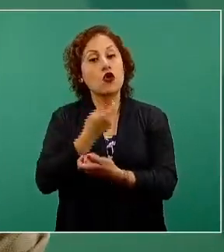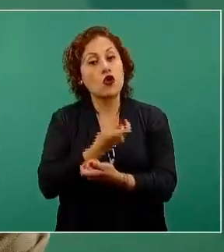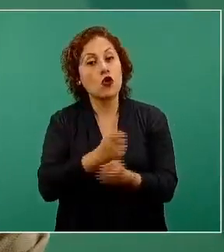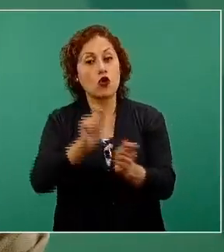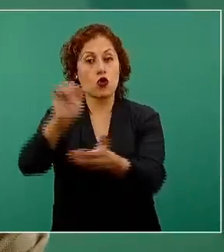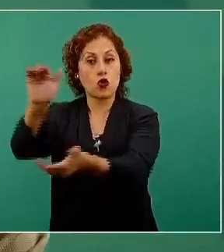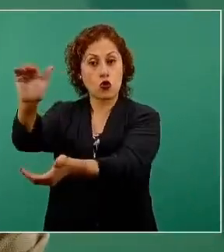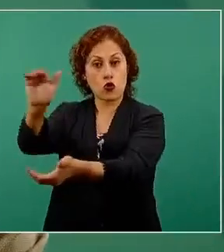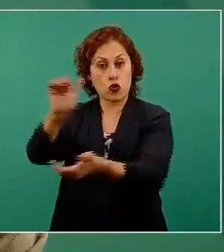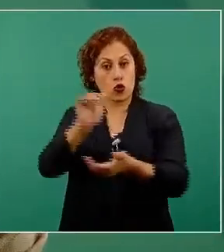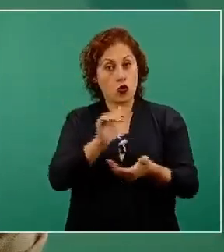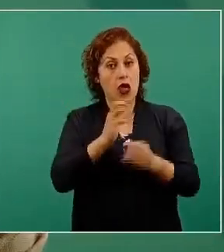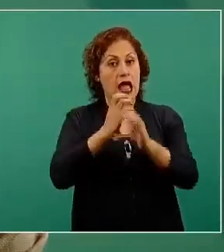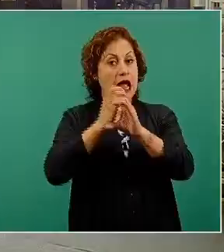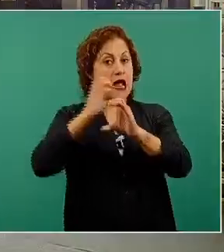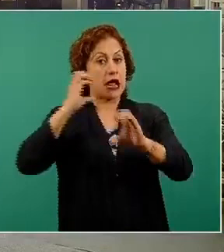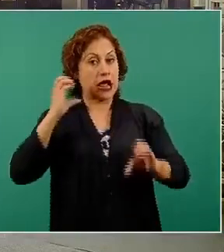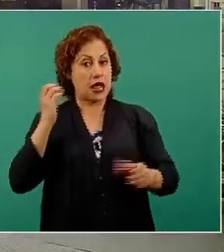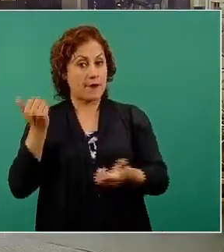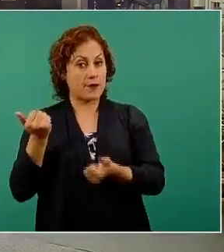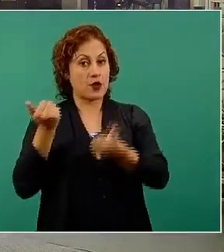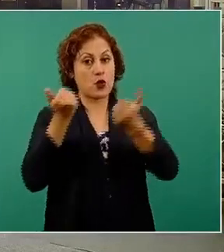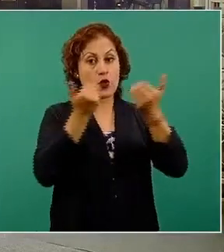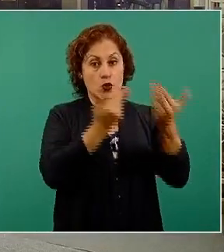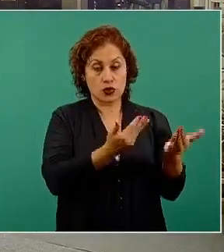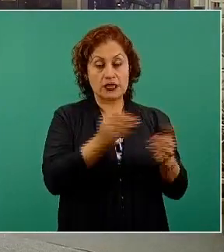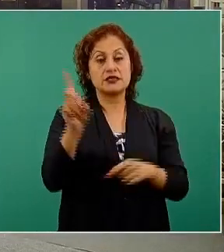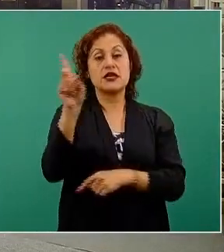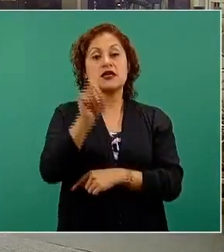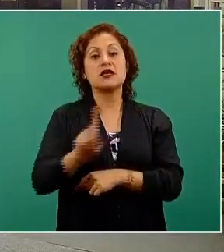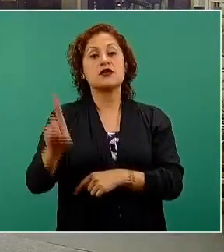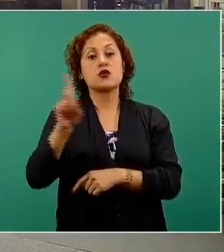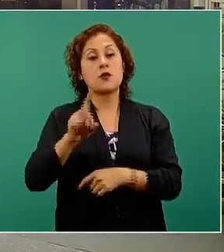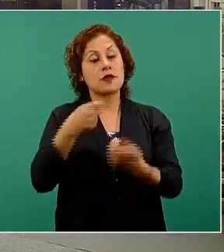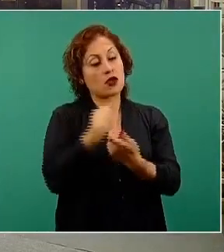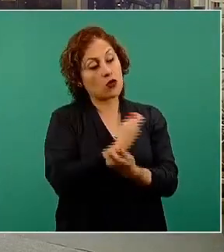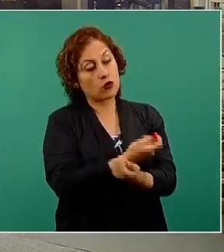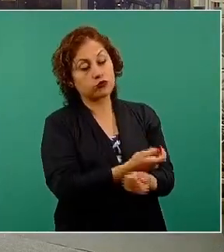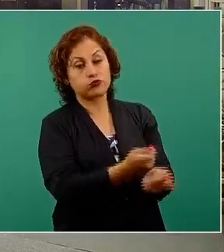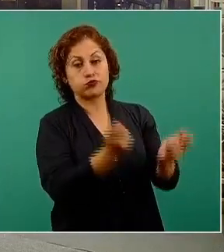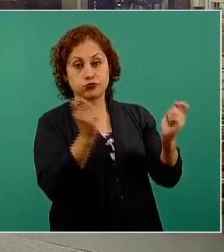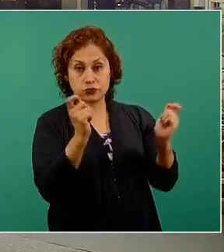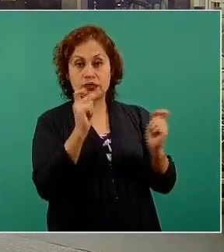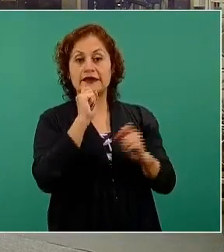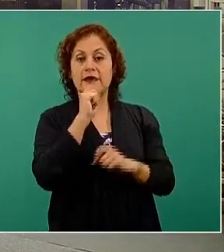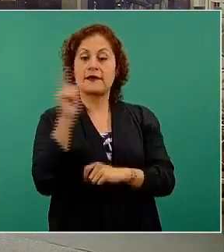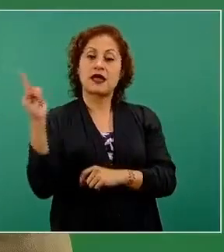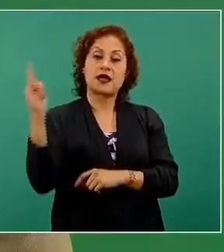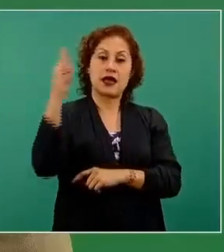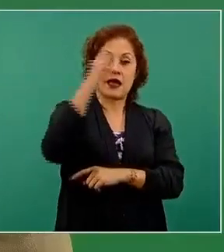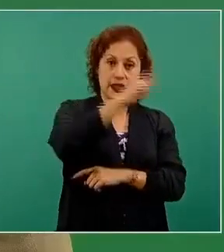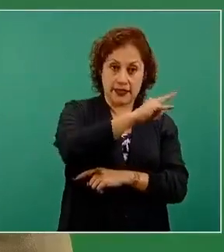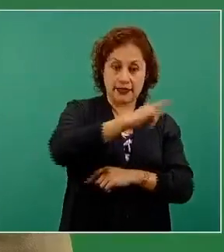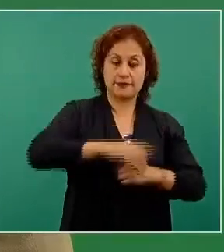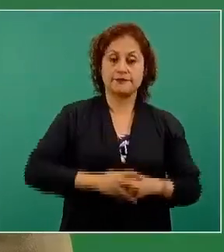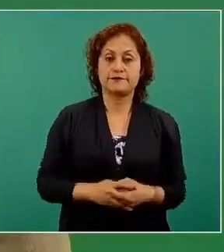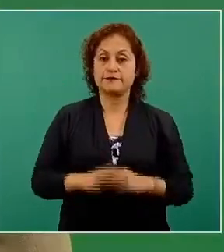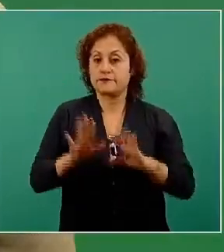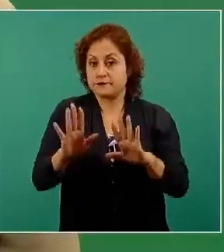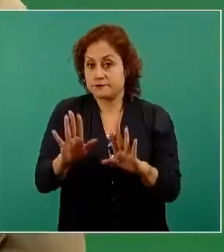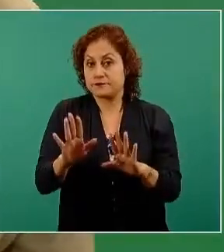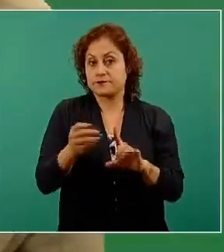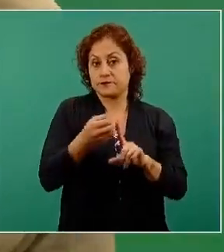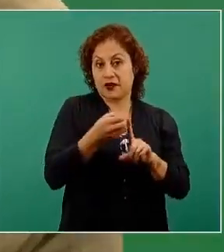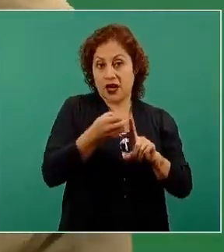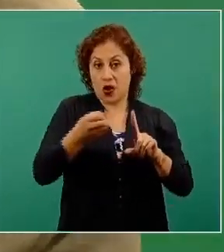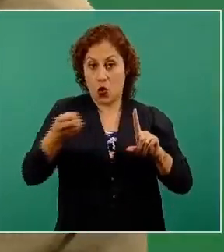rutas terrestres, y el domingo se hizo la distribución de las rutas aéreas. La distribución como está programada o